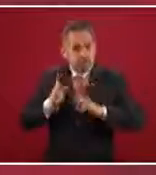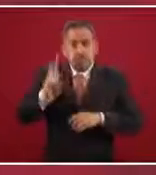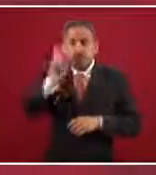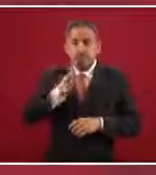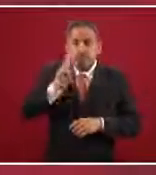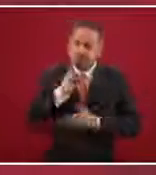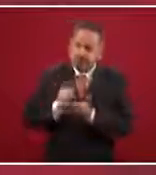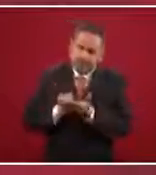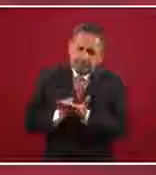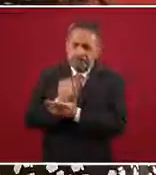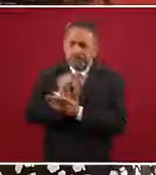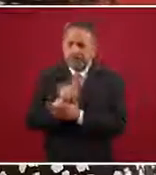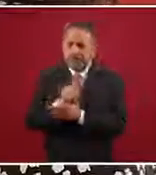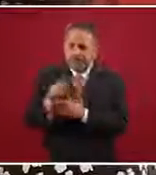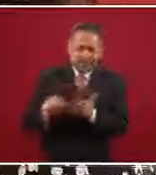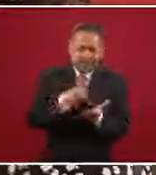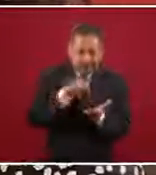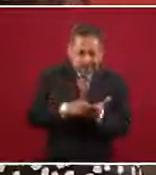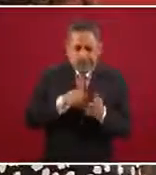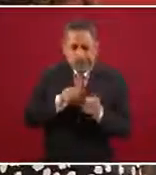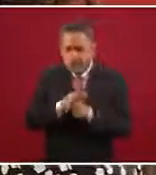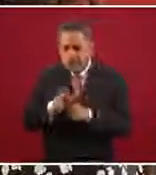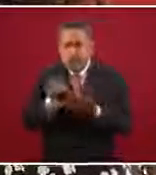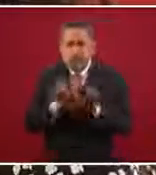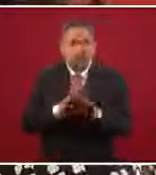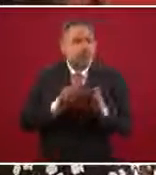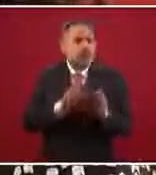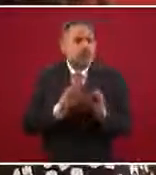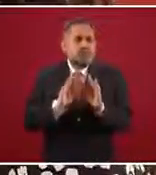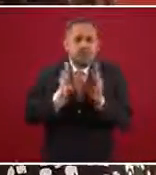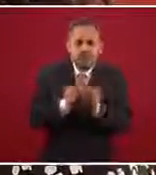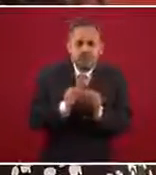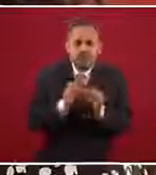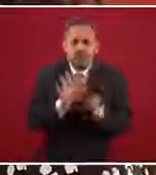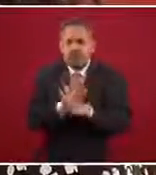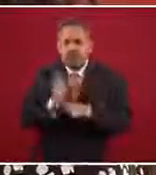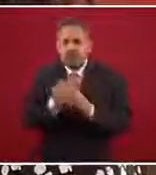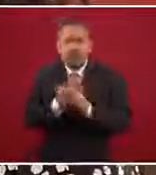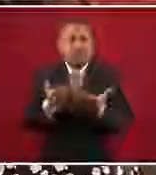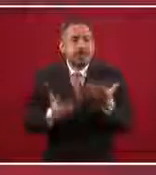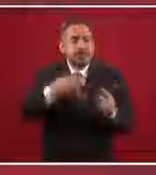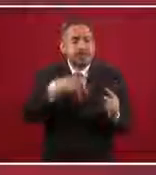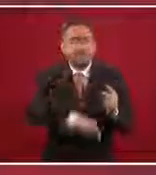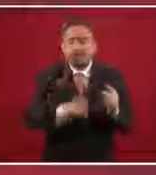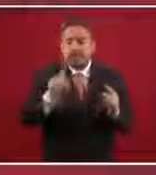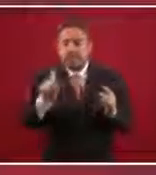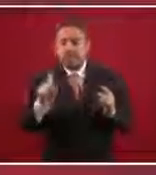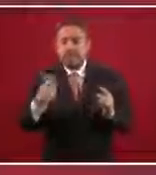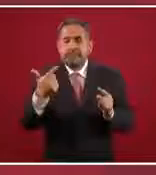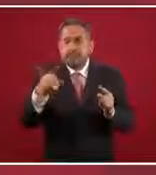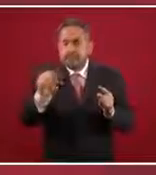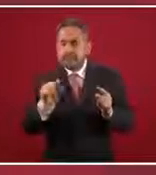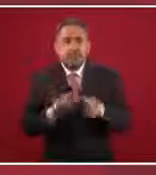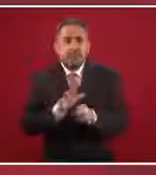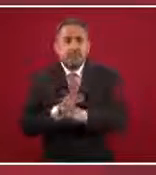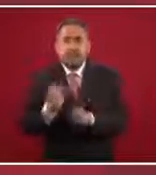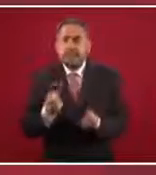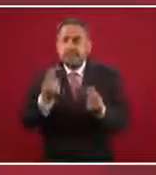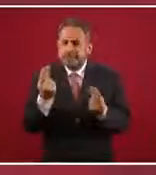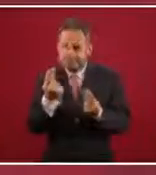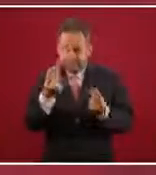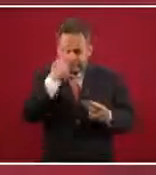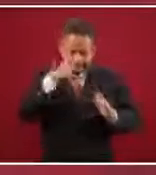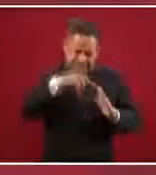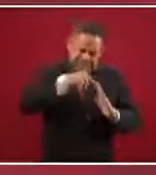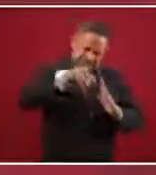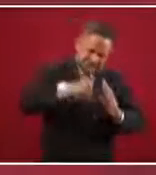determinar específicamente cuál es la metodología según los niveles de agua y gas que necesitamos hacer y